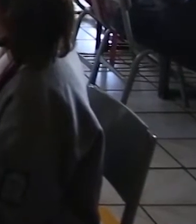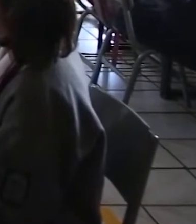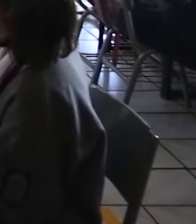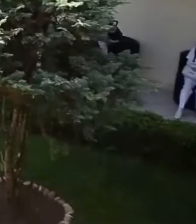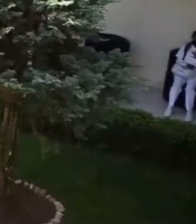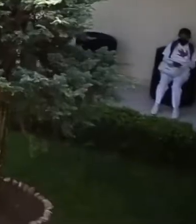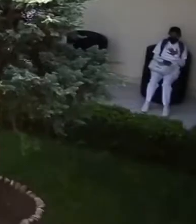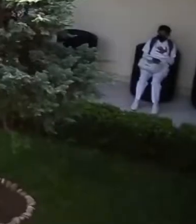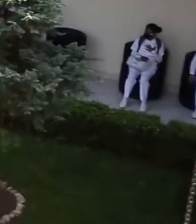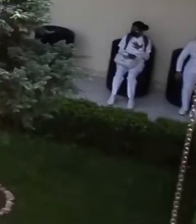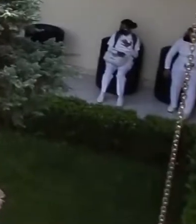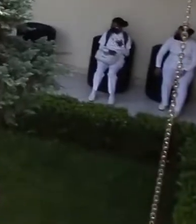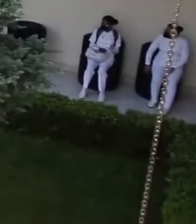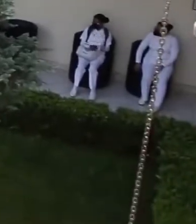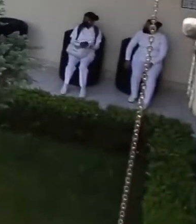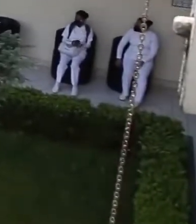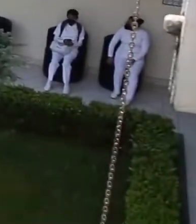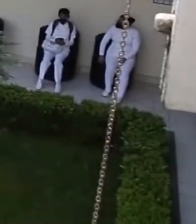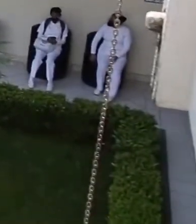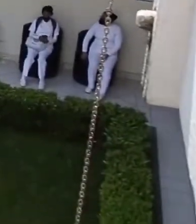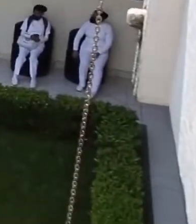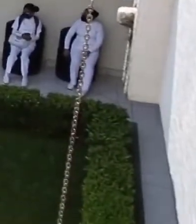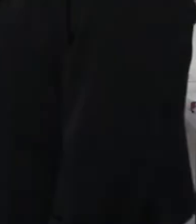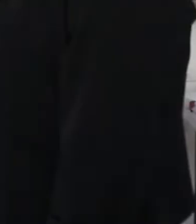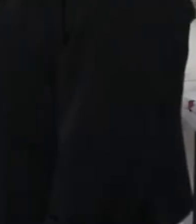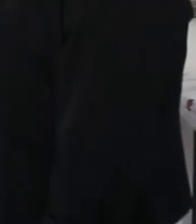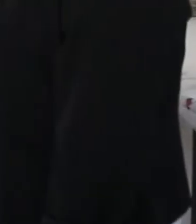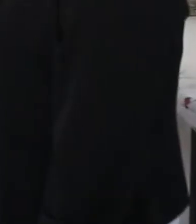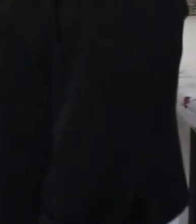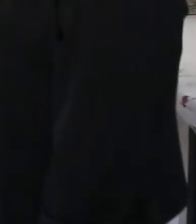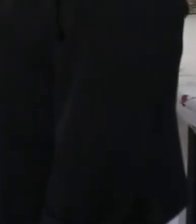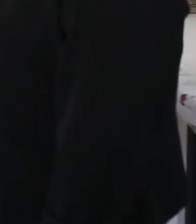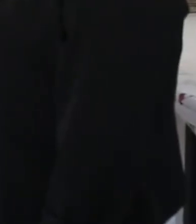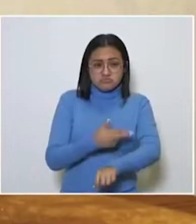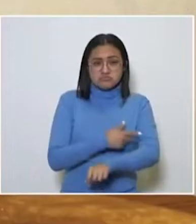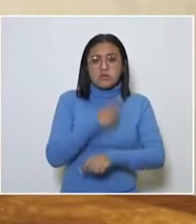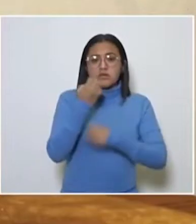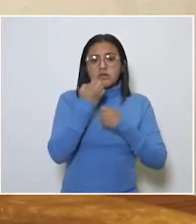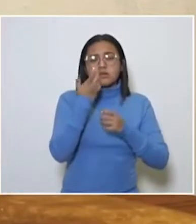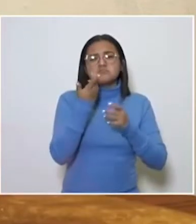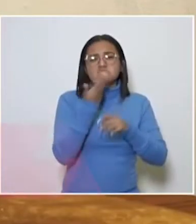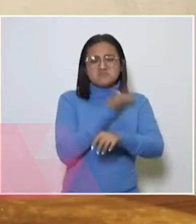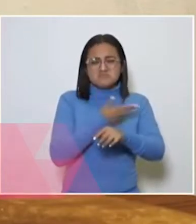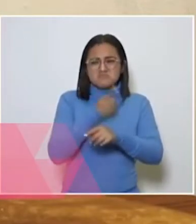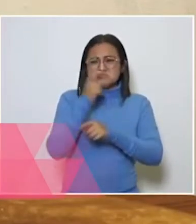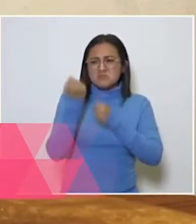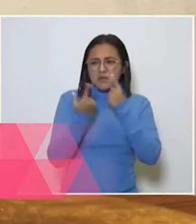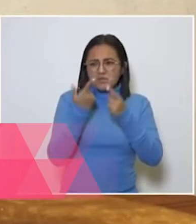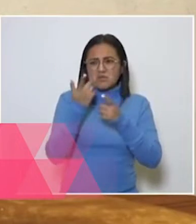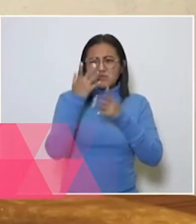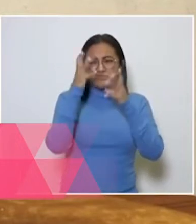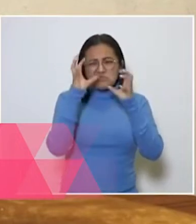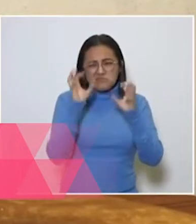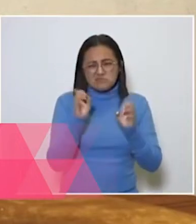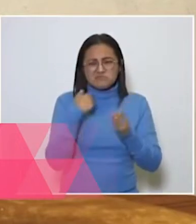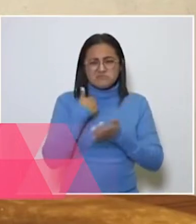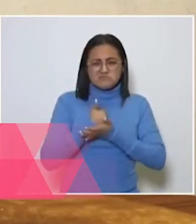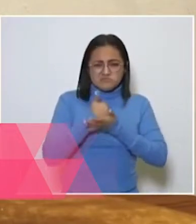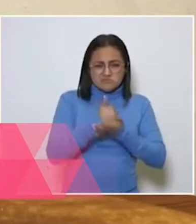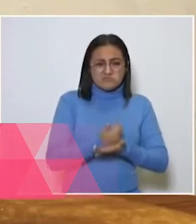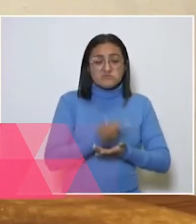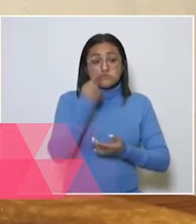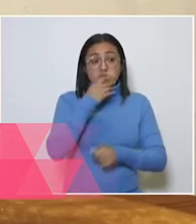las cuales se realizan bajo procesos de licitación transparentes este año vamos a concluir la